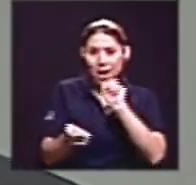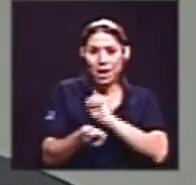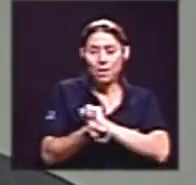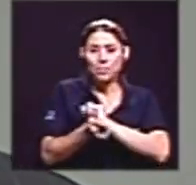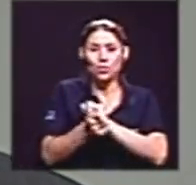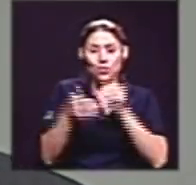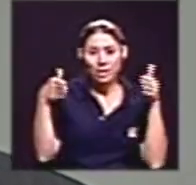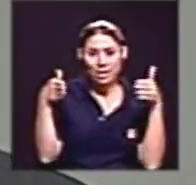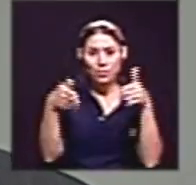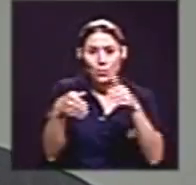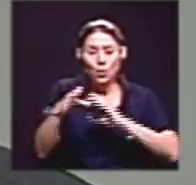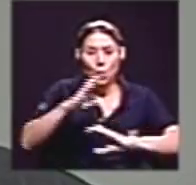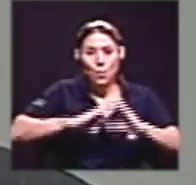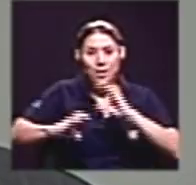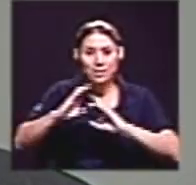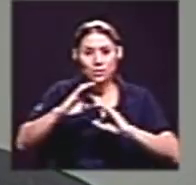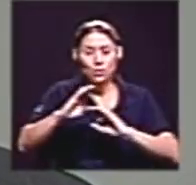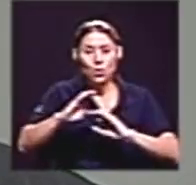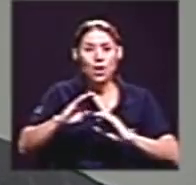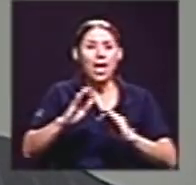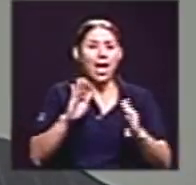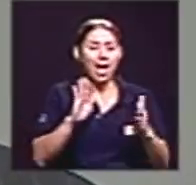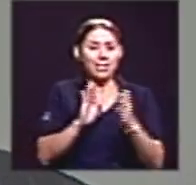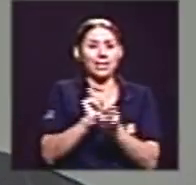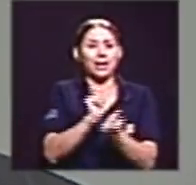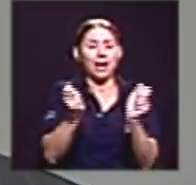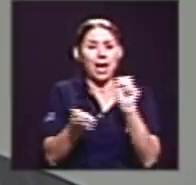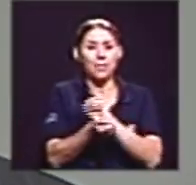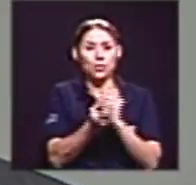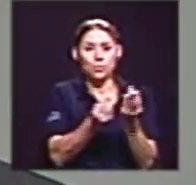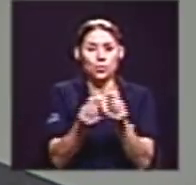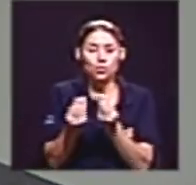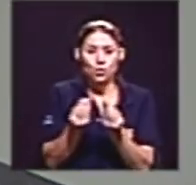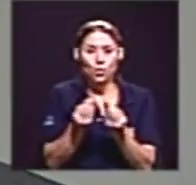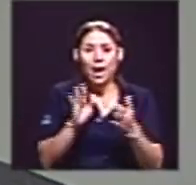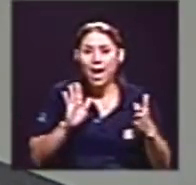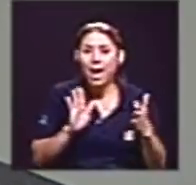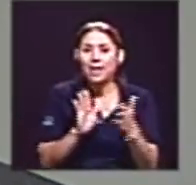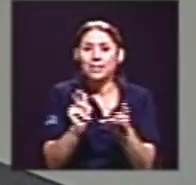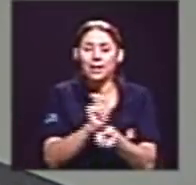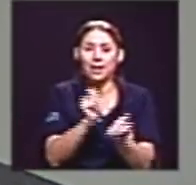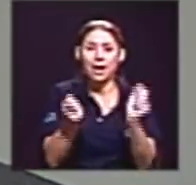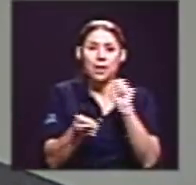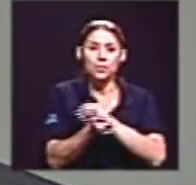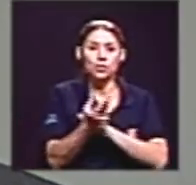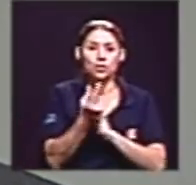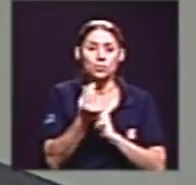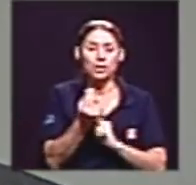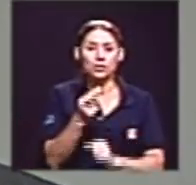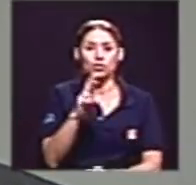en las corrientes de producción, ante cambios en los precios relativos.